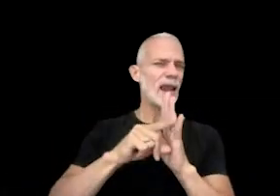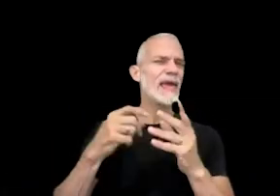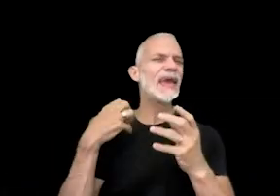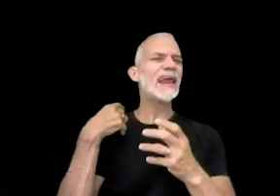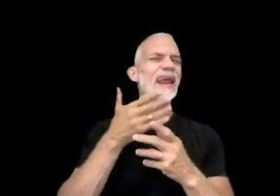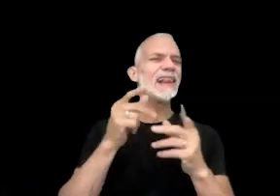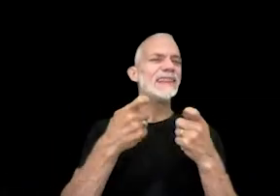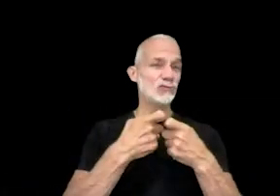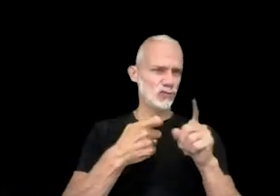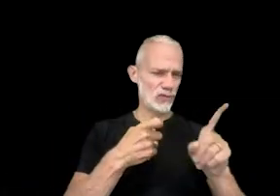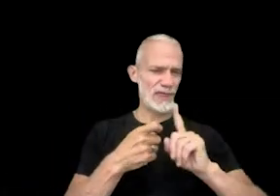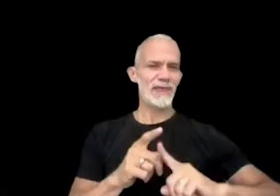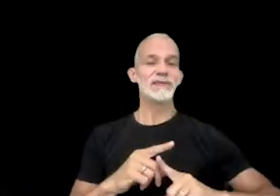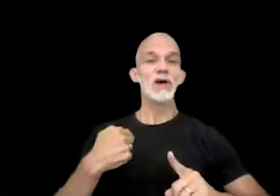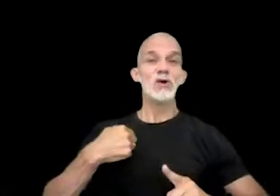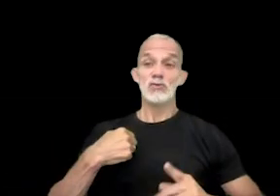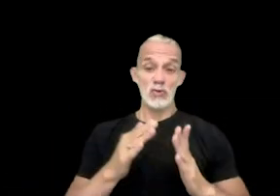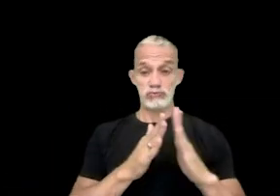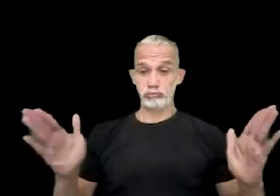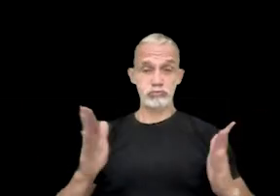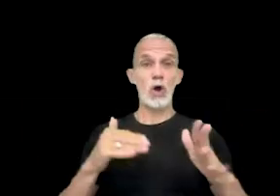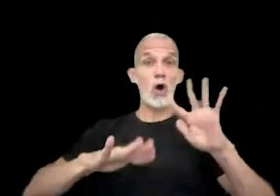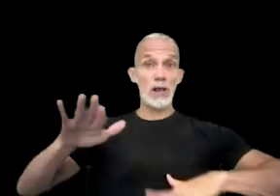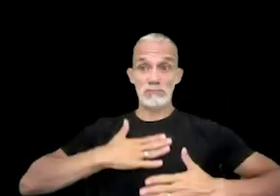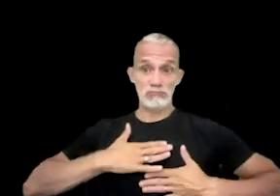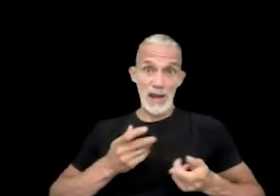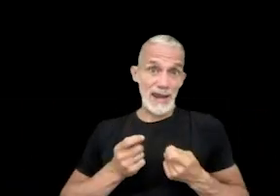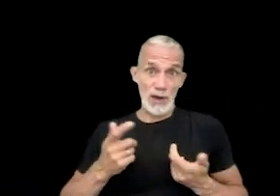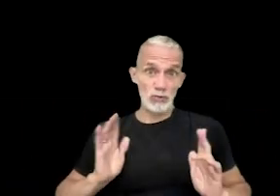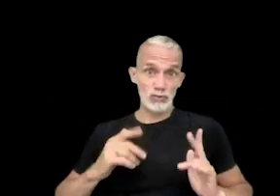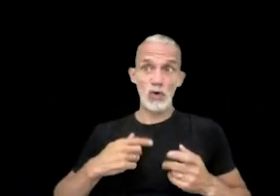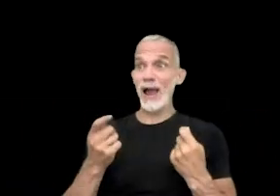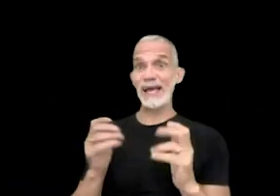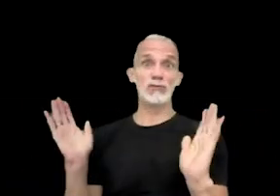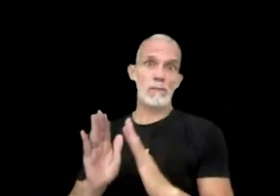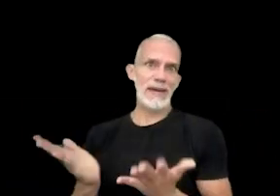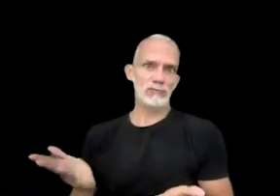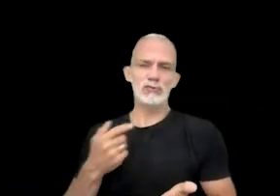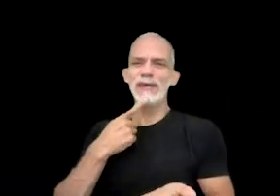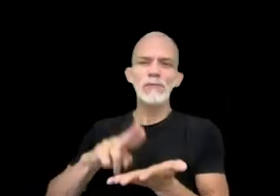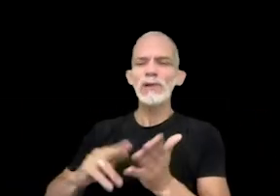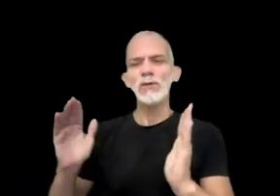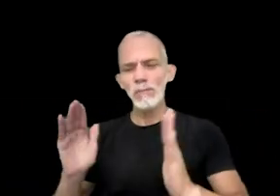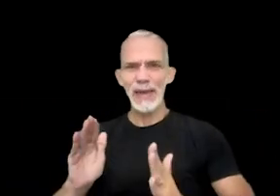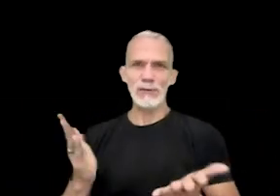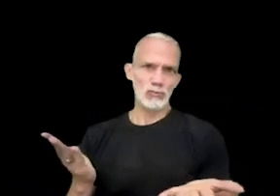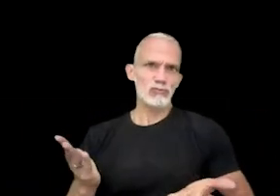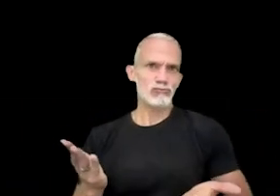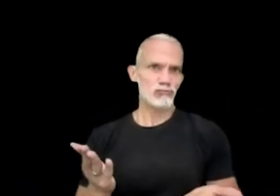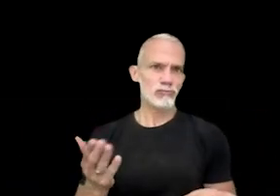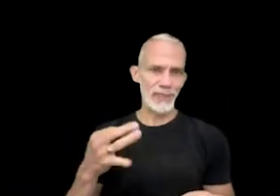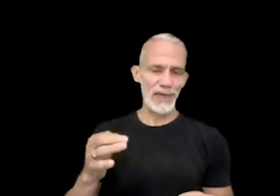Sociedades, en mi mandato de organizar los negocios en función de reducir los costos, y los impuestos son un costo,